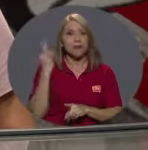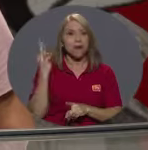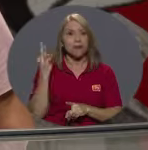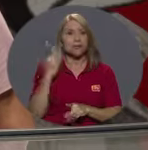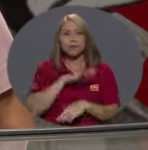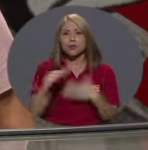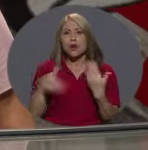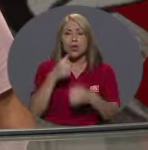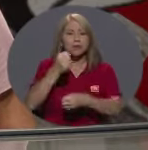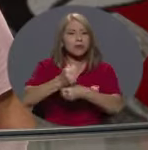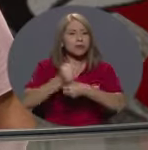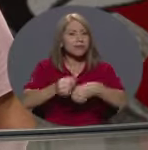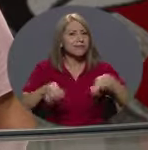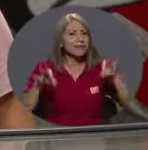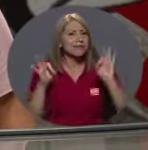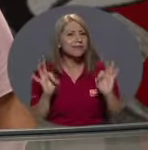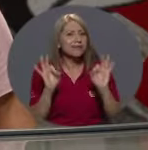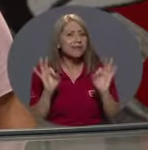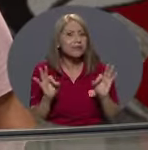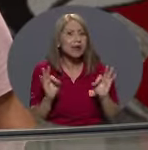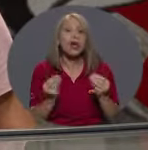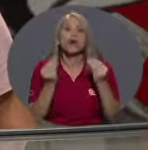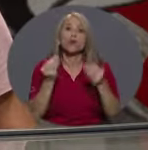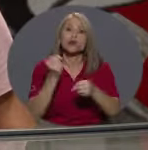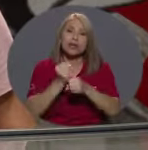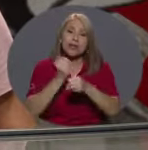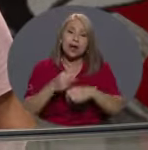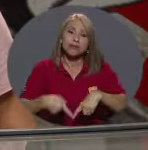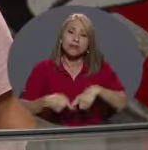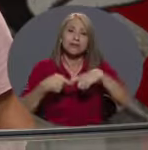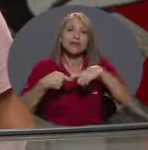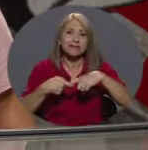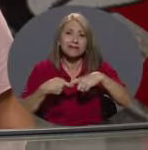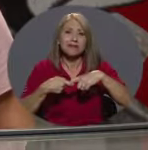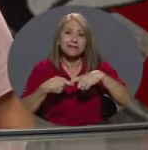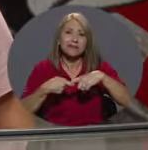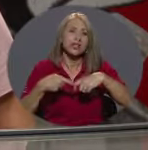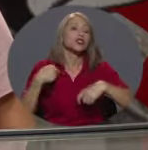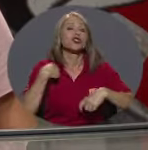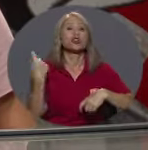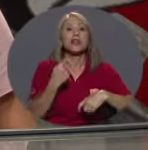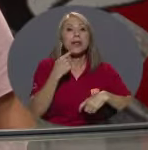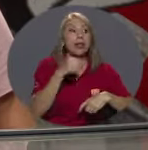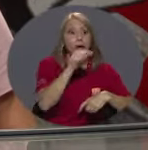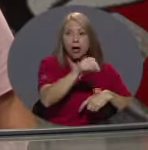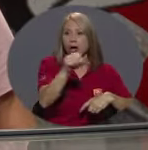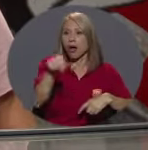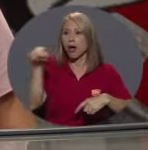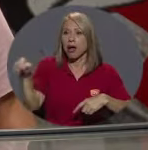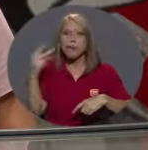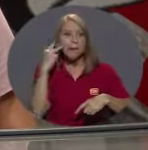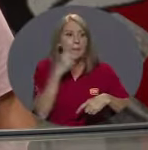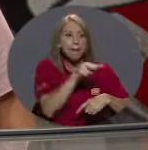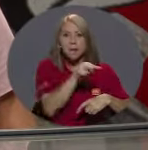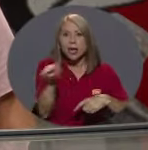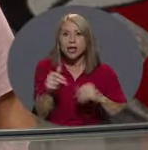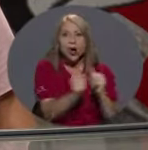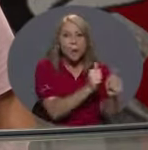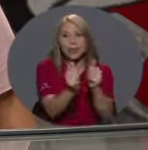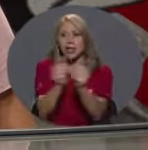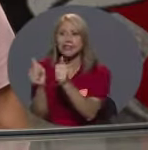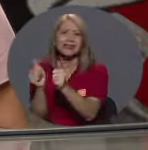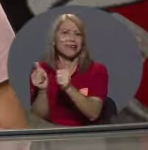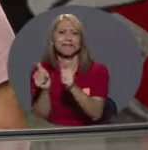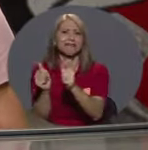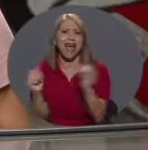súper bien, hay demasiado que hacer, entonces yo siempre les digo, no nos veamos como competencia, sino más bien como aliados, porque al